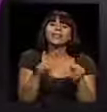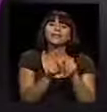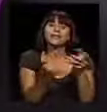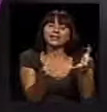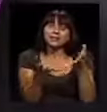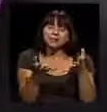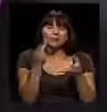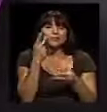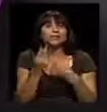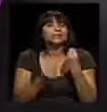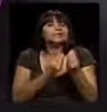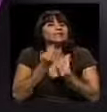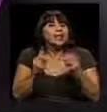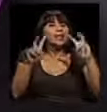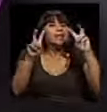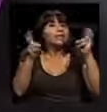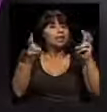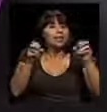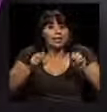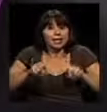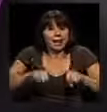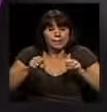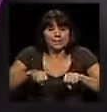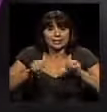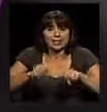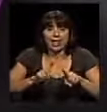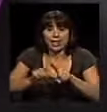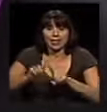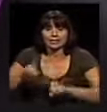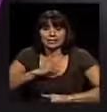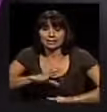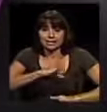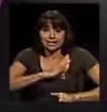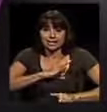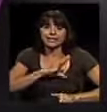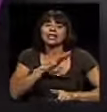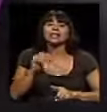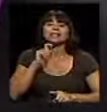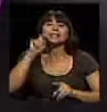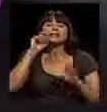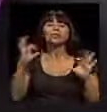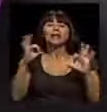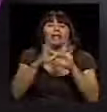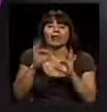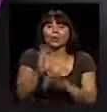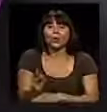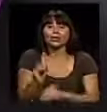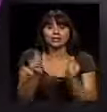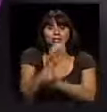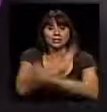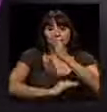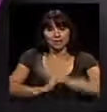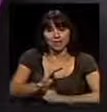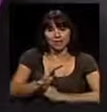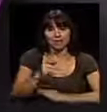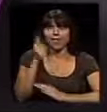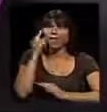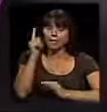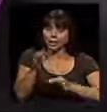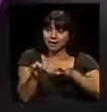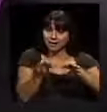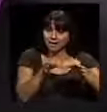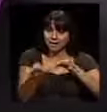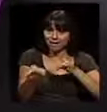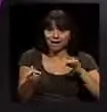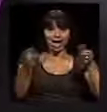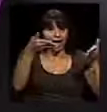qué manera se contempla el tema de las capacidades distintas y de la sexualidad en jóvenes con discapacidad. Para aclararnos estas dudas, está